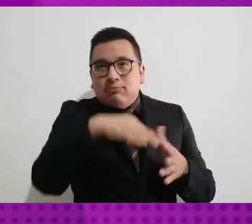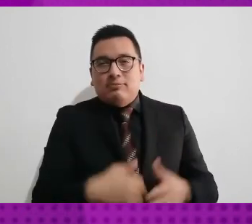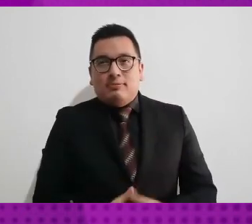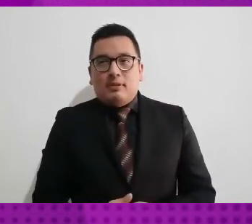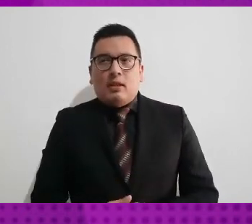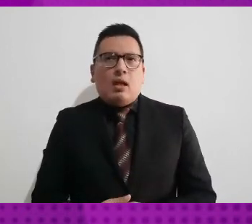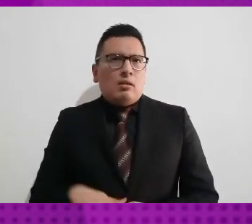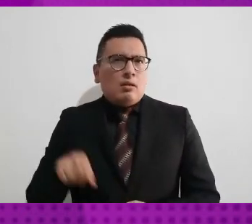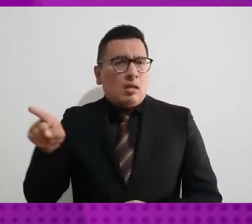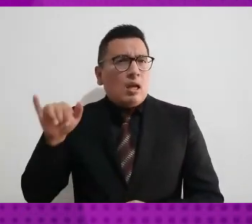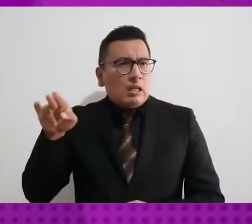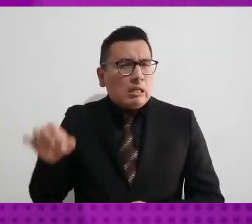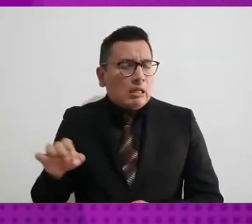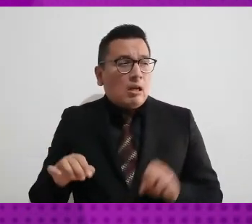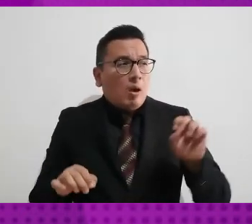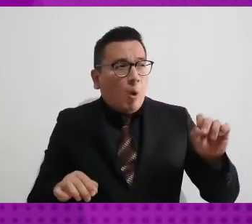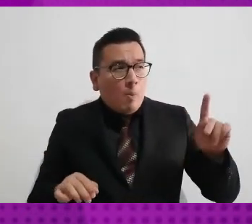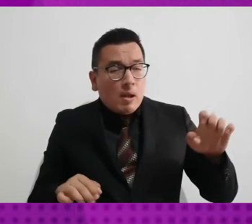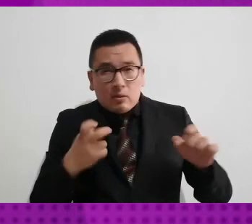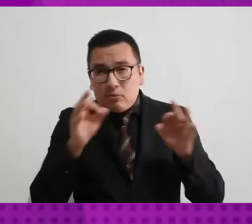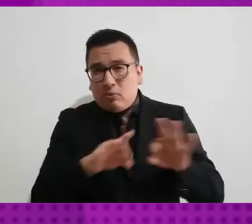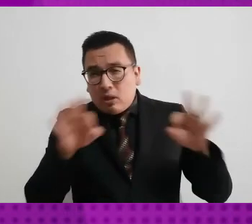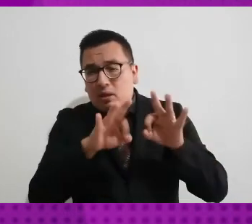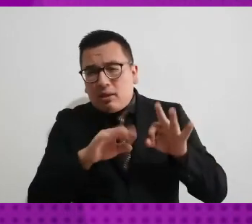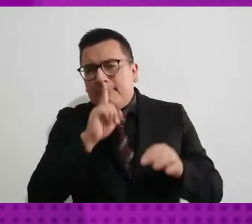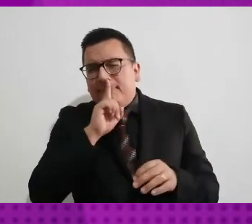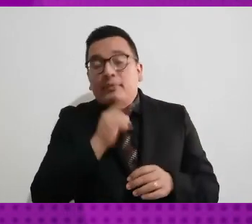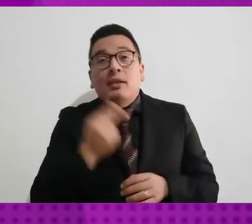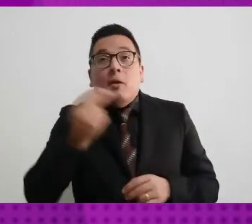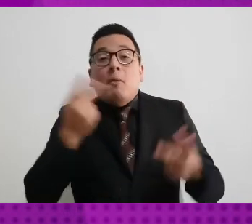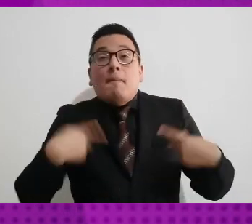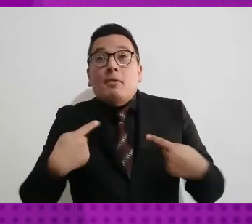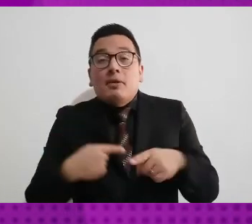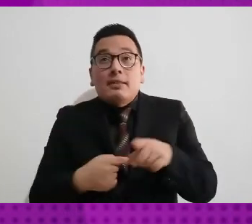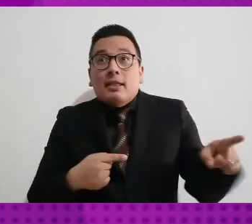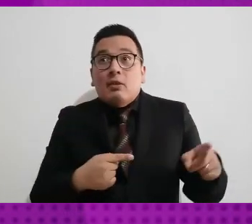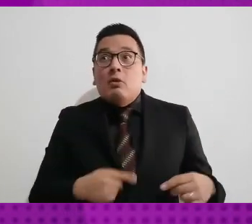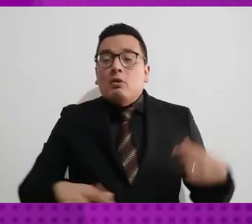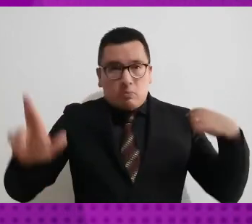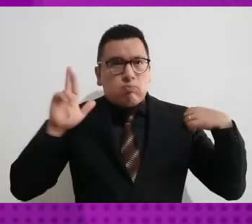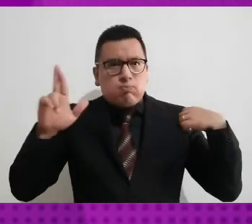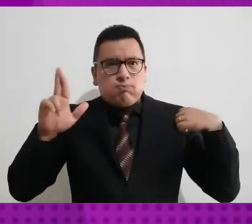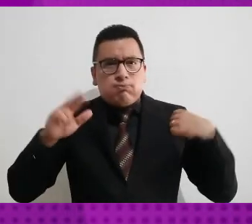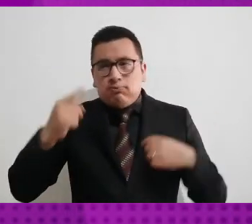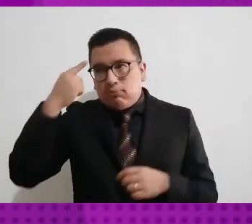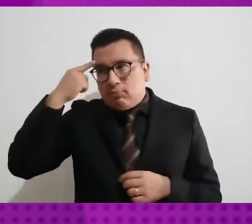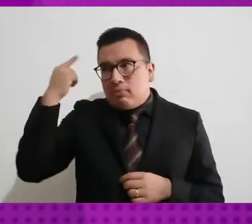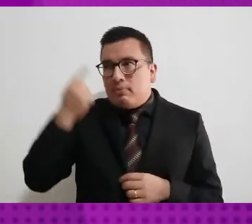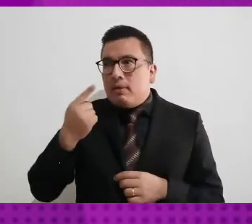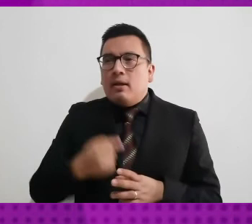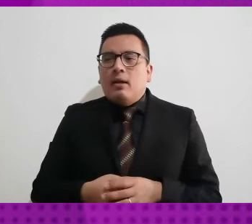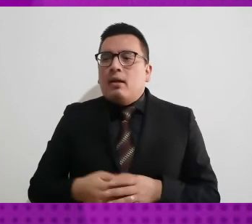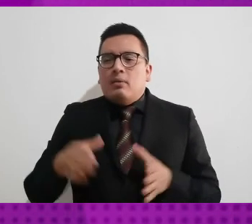los soples. Es lo que hacen nuestros vecinos y nuestras vecinas, que son los que se rifan el pellejo en una jornada